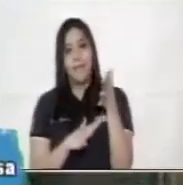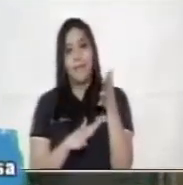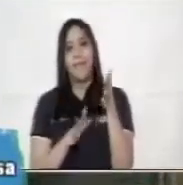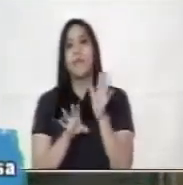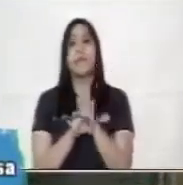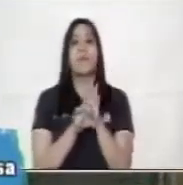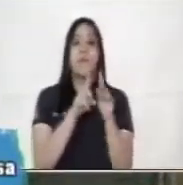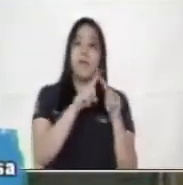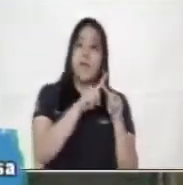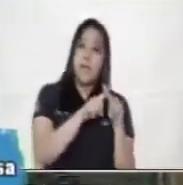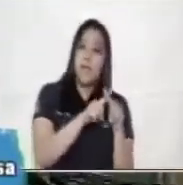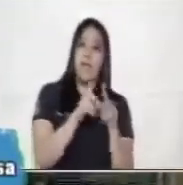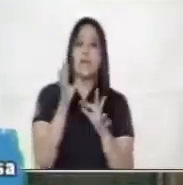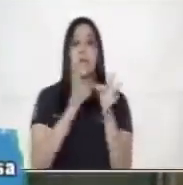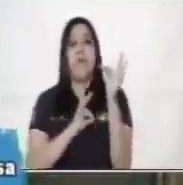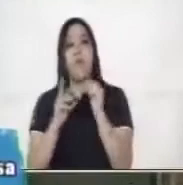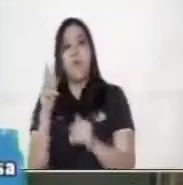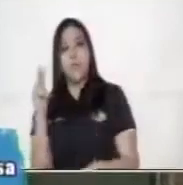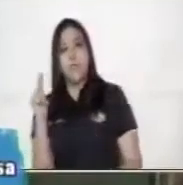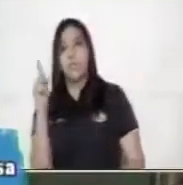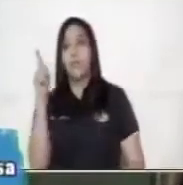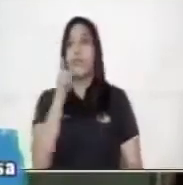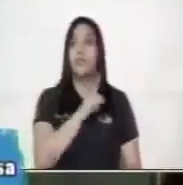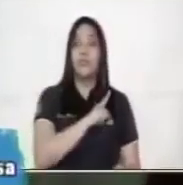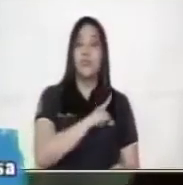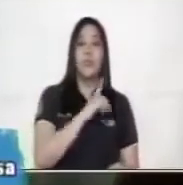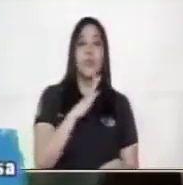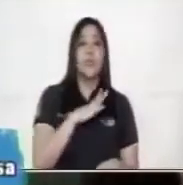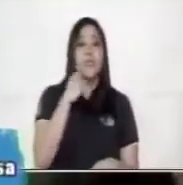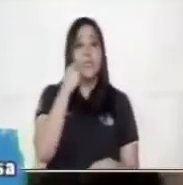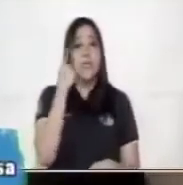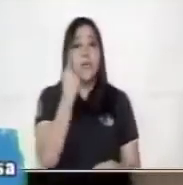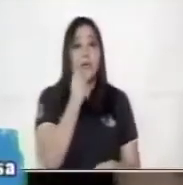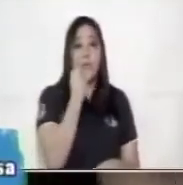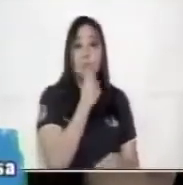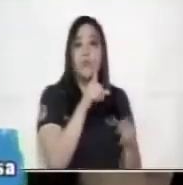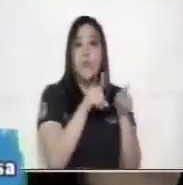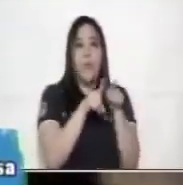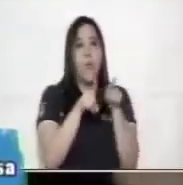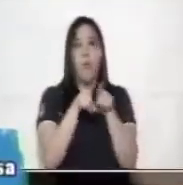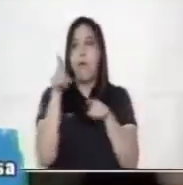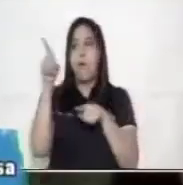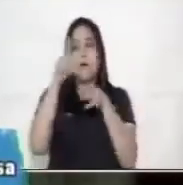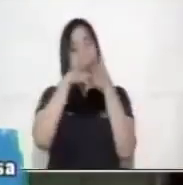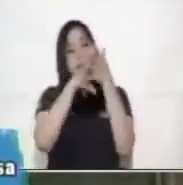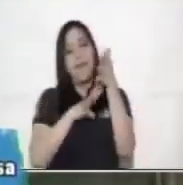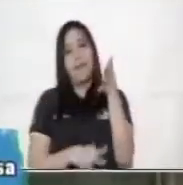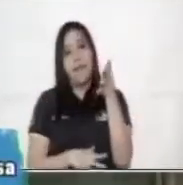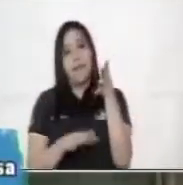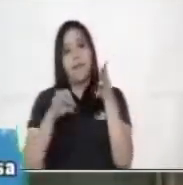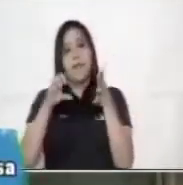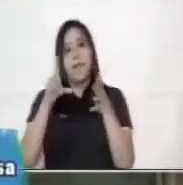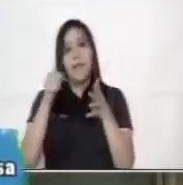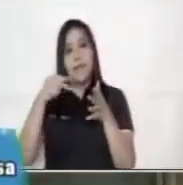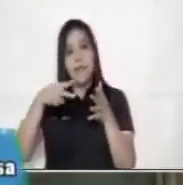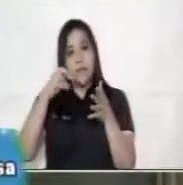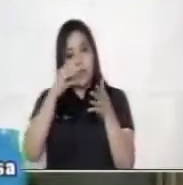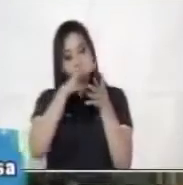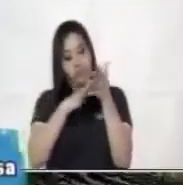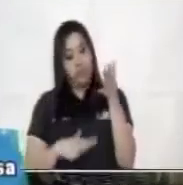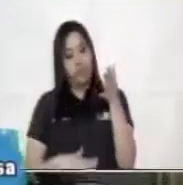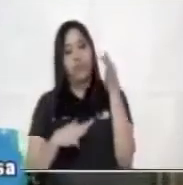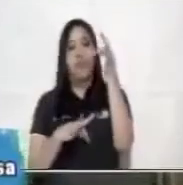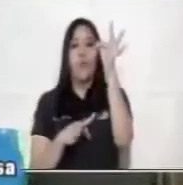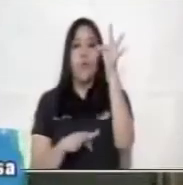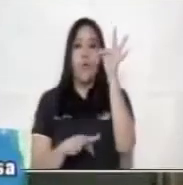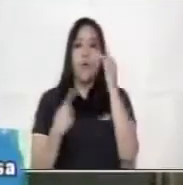X y Y. Tú solamente tendrás que buscar, como lo hicimos ahora, en el plano de coordenadas cartesianas